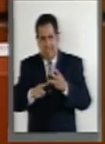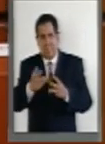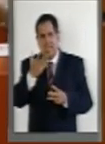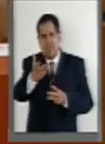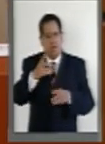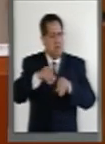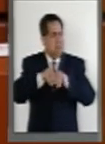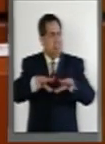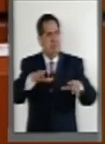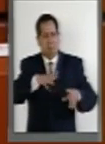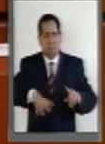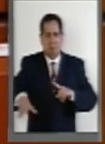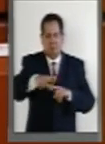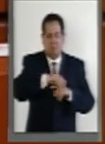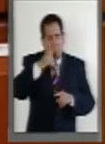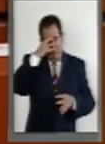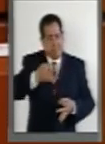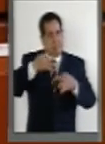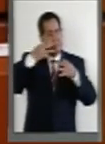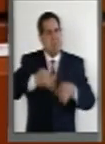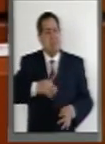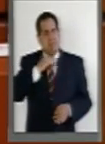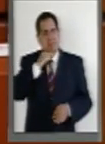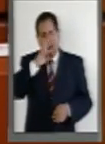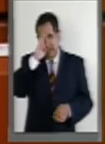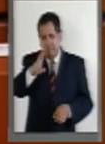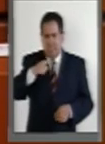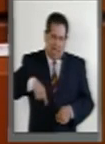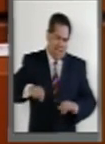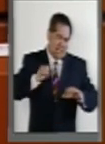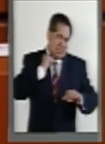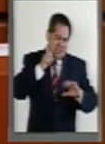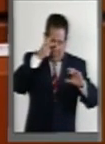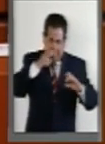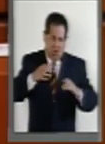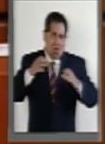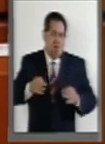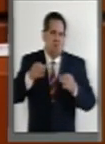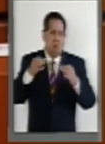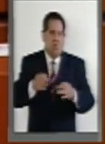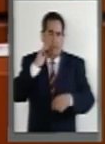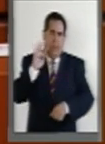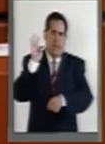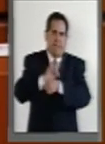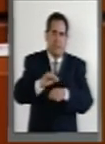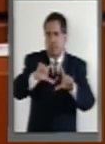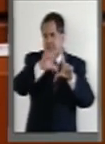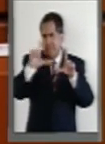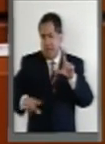eco por dignidad del propio Senado de la República y en la defensa del pueblo